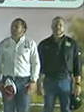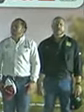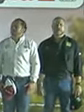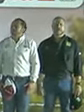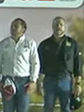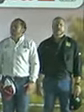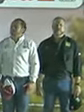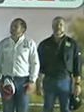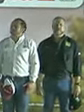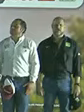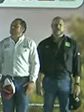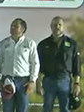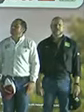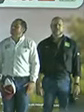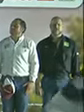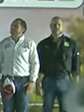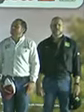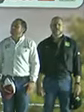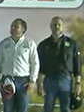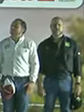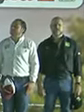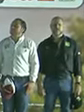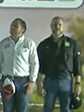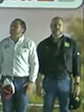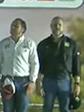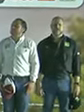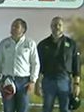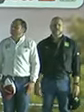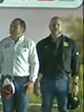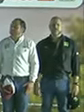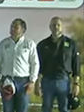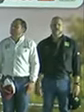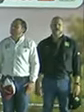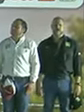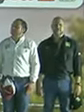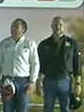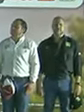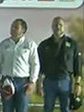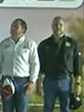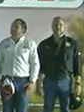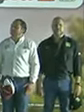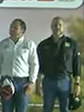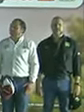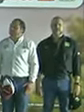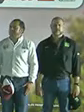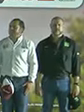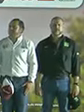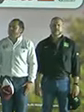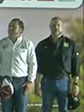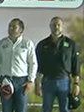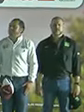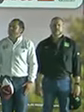si a tus celes de oliva V la paz en la